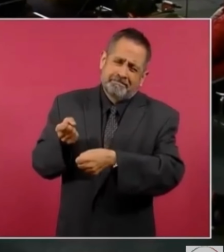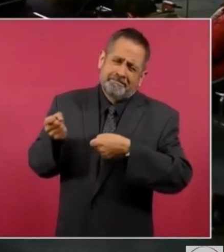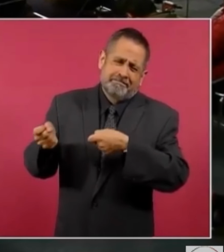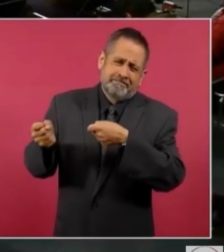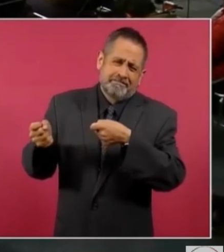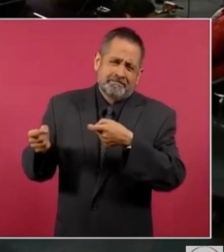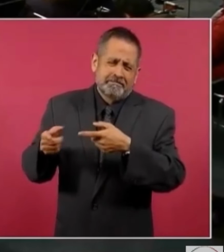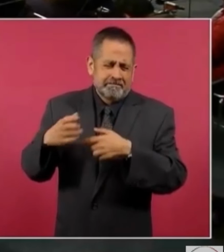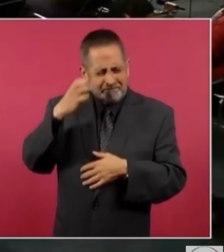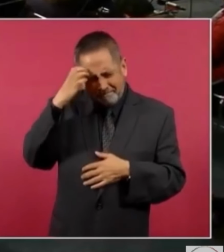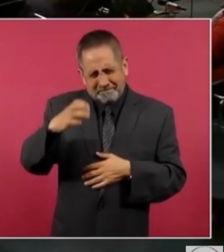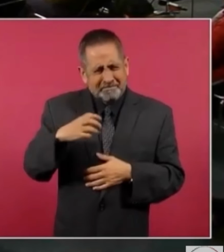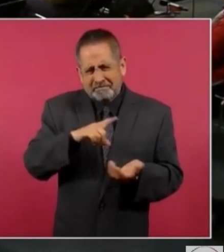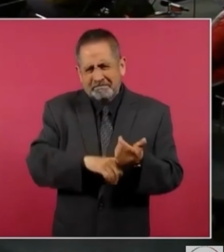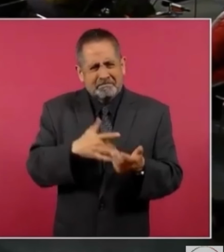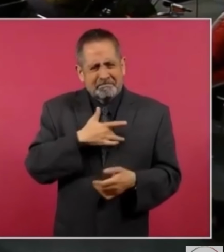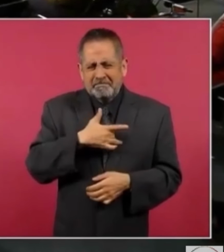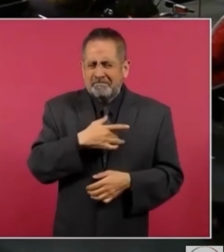más crueles